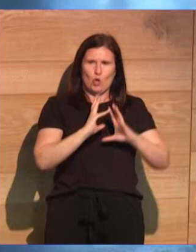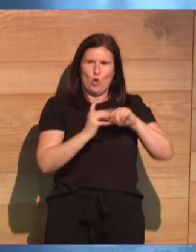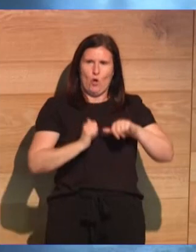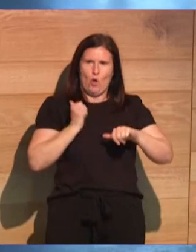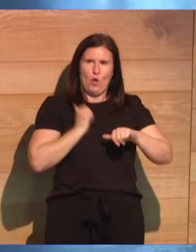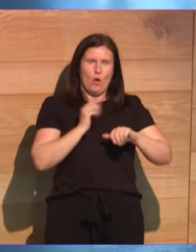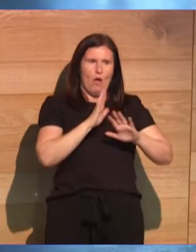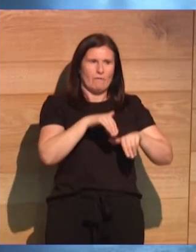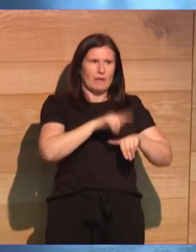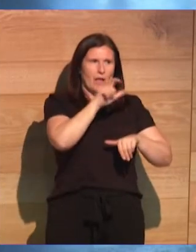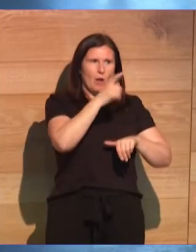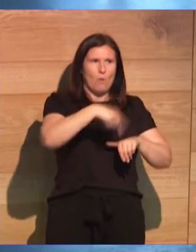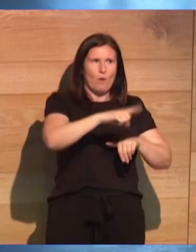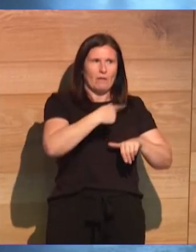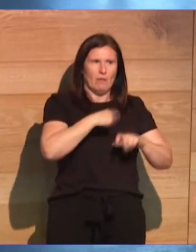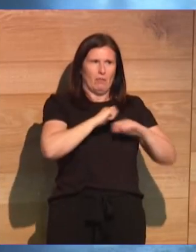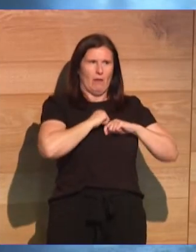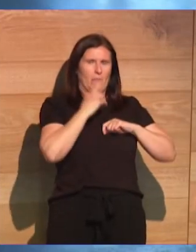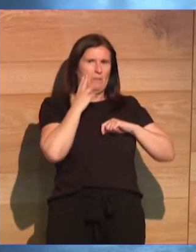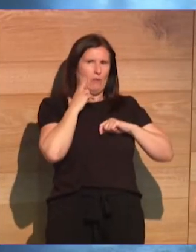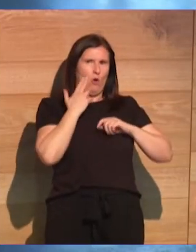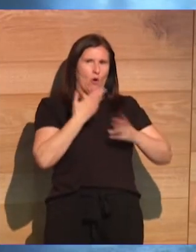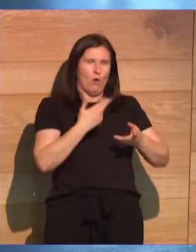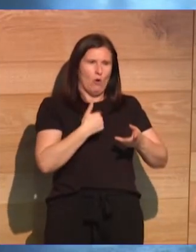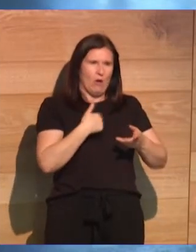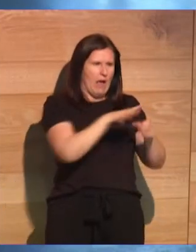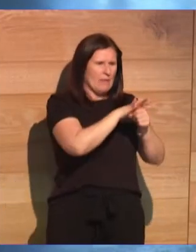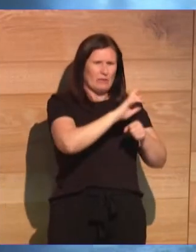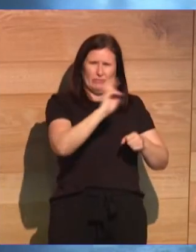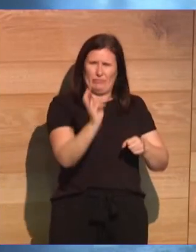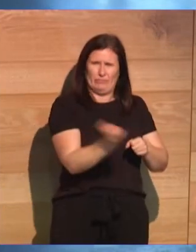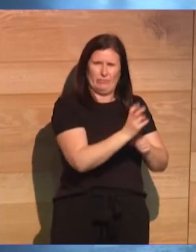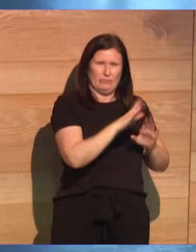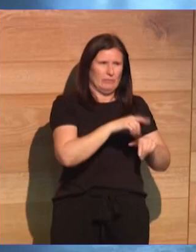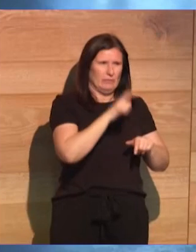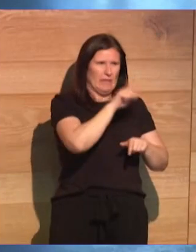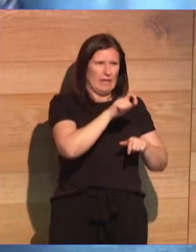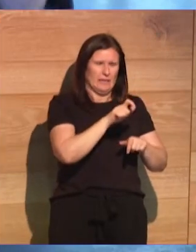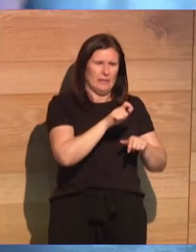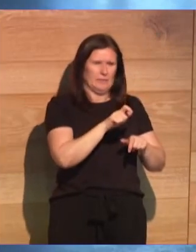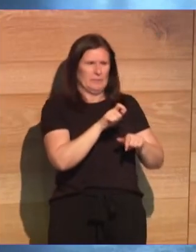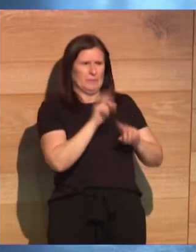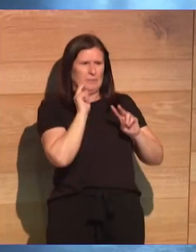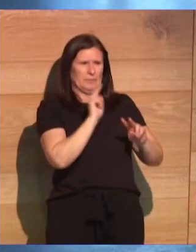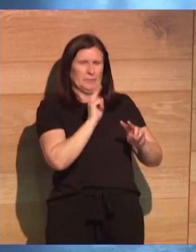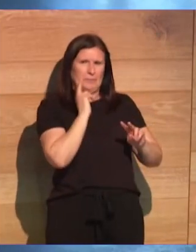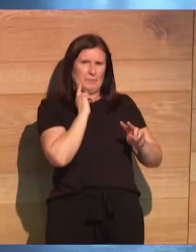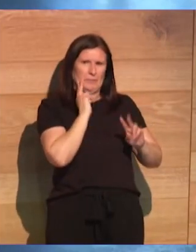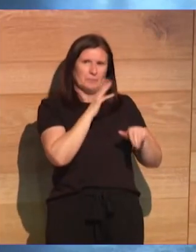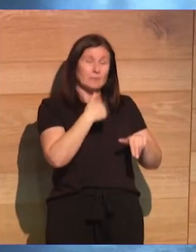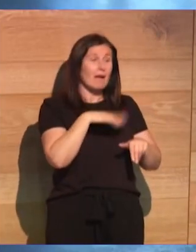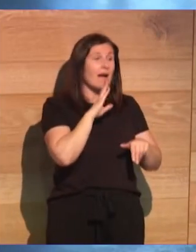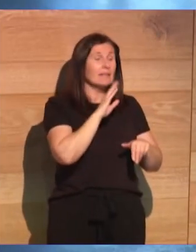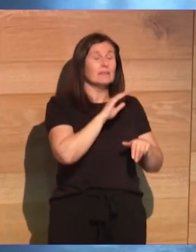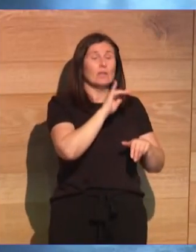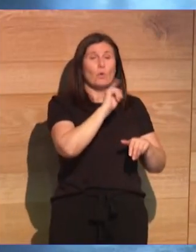general mucho miedo en muchos ámbitos diferentes. Entonces yo creo que podríamos empezar incluso por algo que ya estabas hablando, Juan